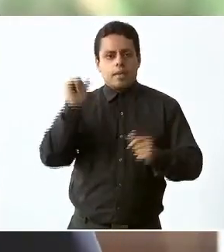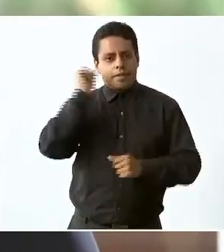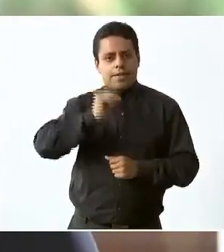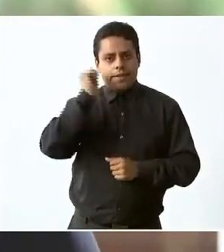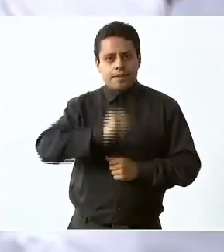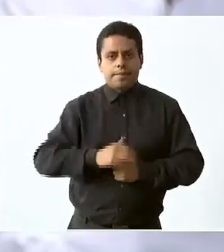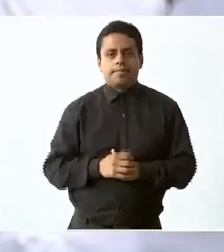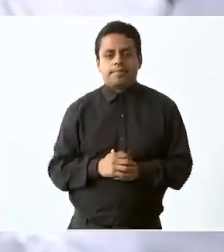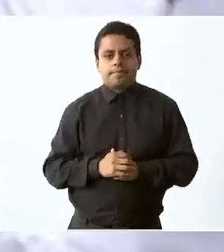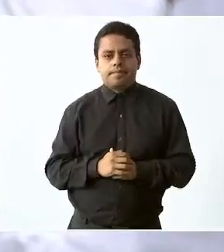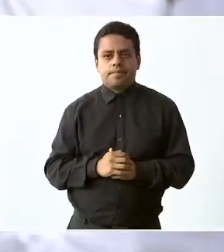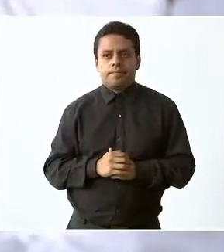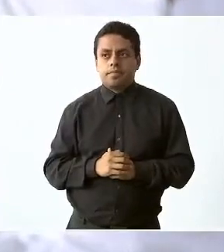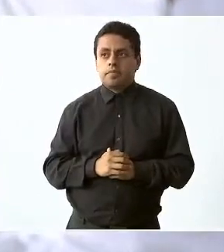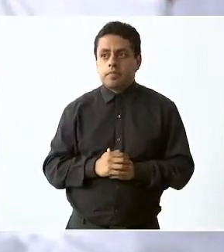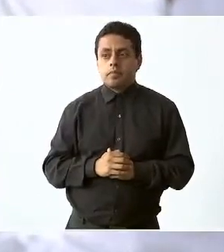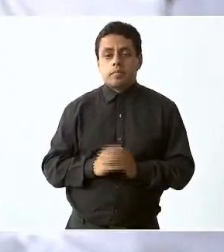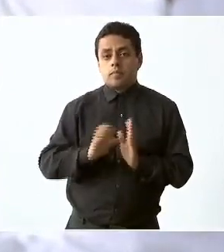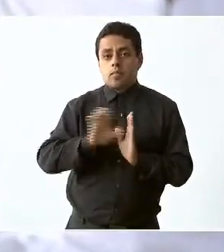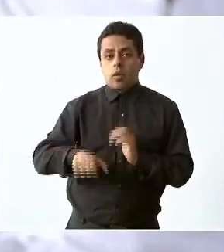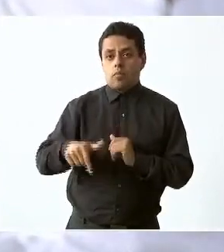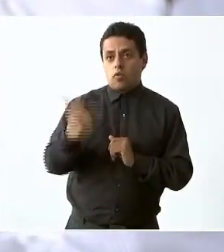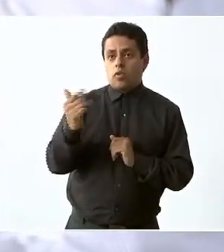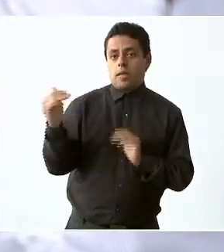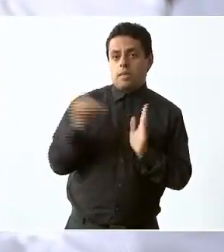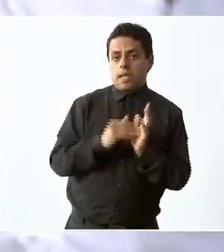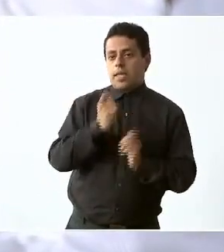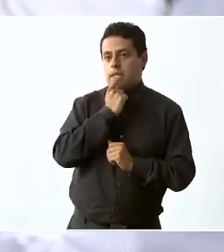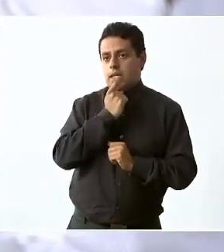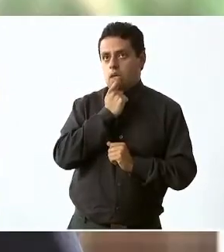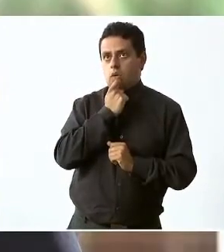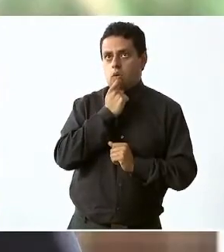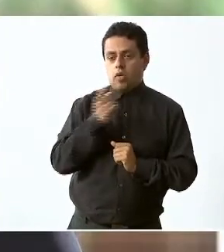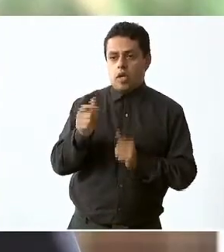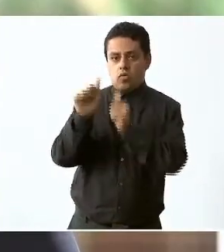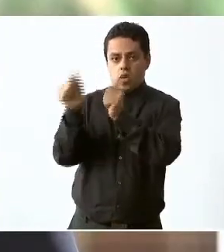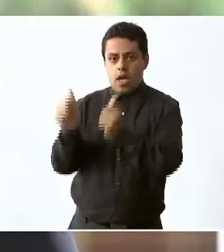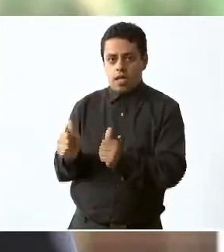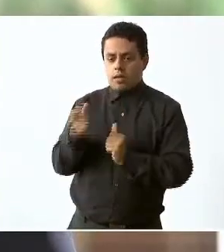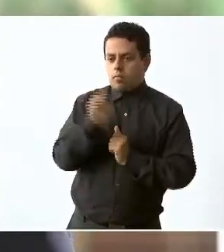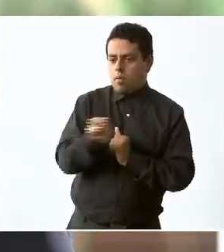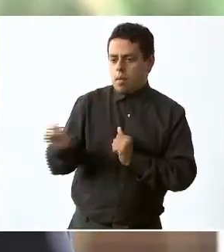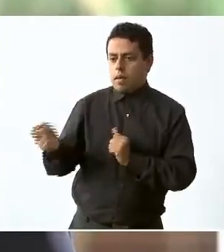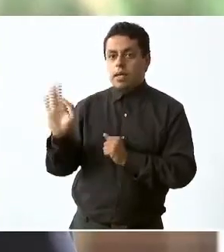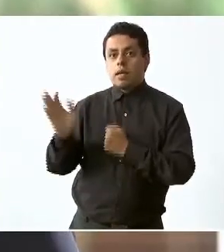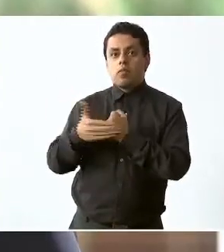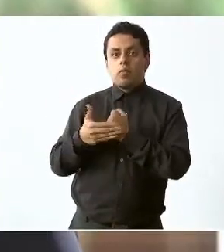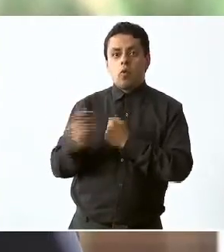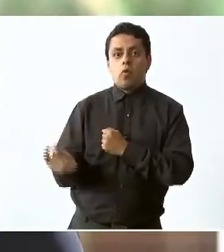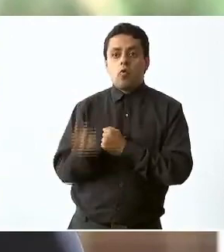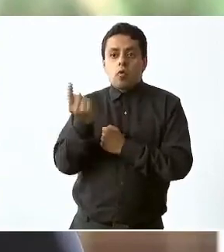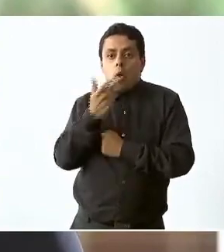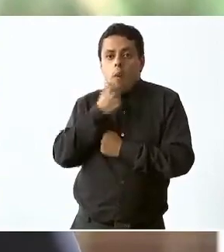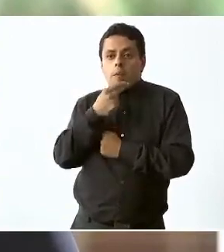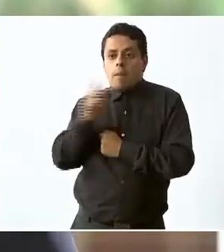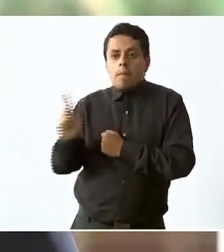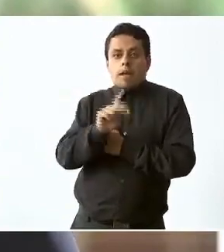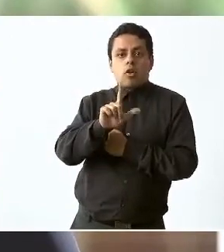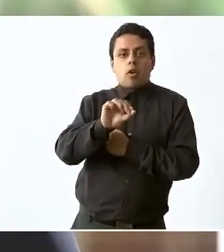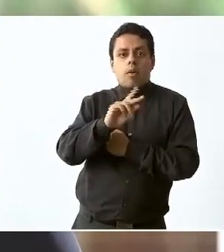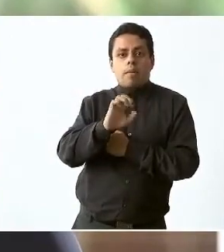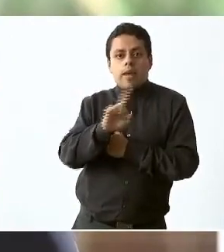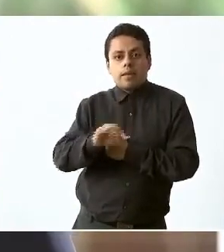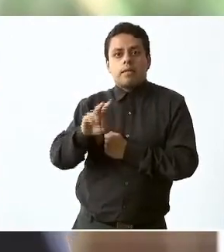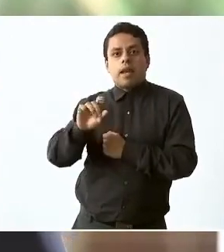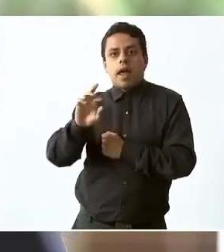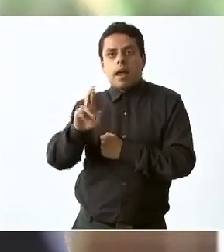creación. Porque si de los 12,000 niños artistas de los semilleros creativos surge el siguiente López Velarde, el próximo